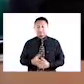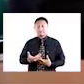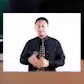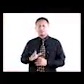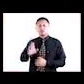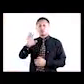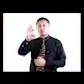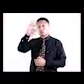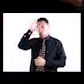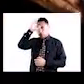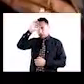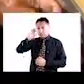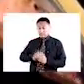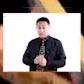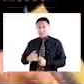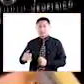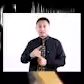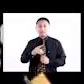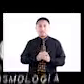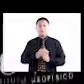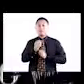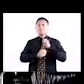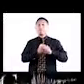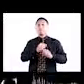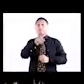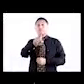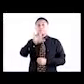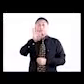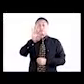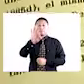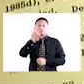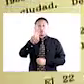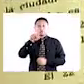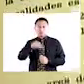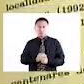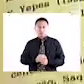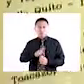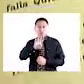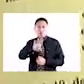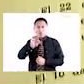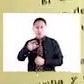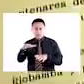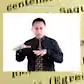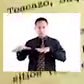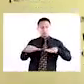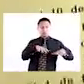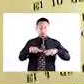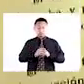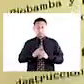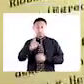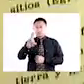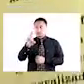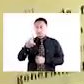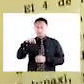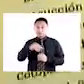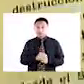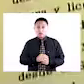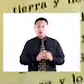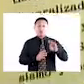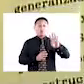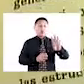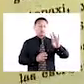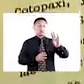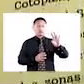de tesis de grado, realizado por el ingeniero Fabián Bonilla y Mario Ruiz en 1992, se contabilizan 40 sismos de una intensidad mayor a 7 en los